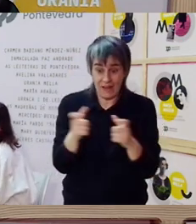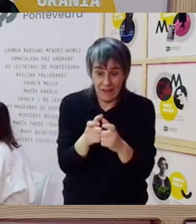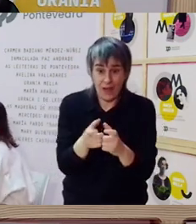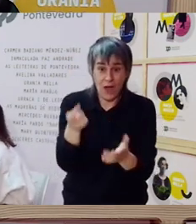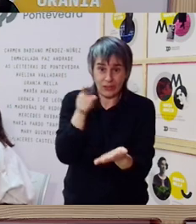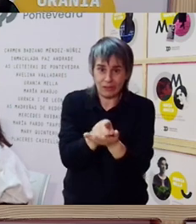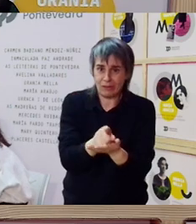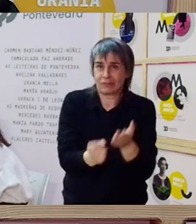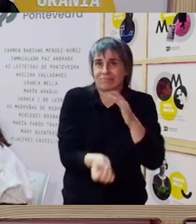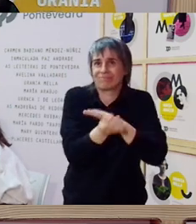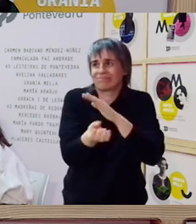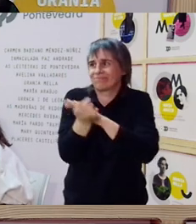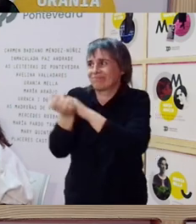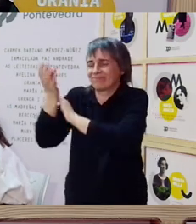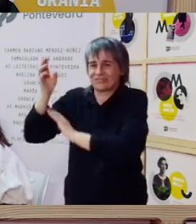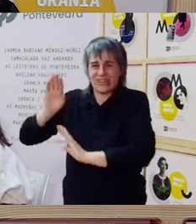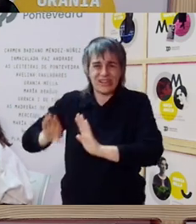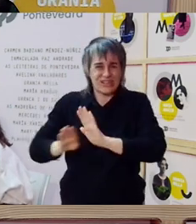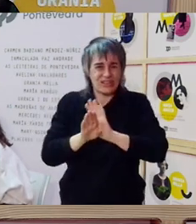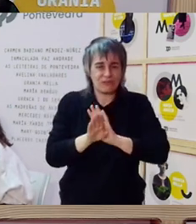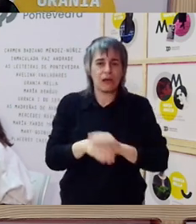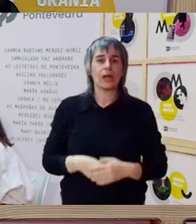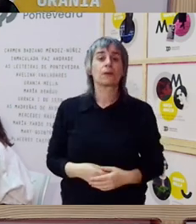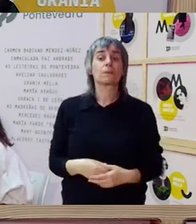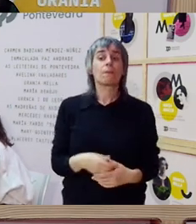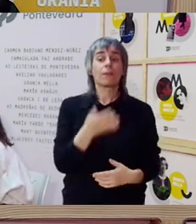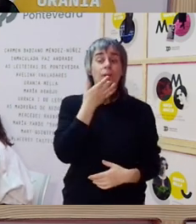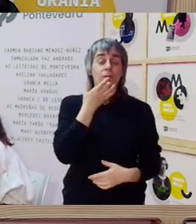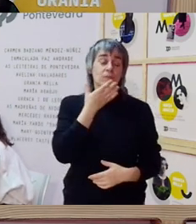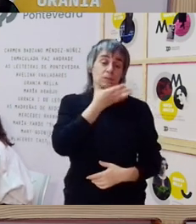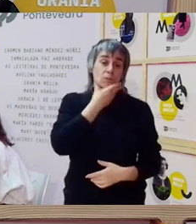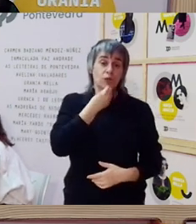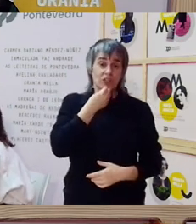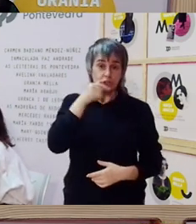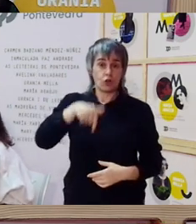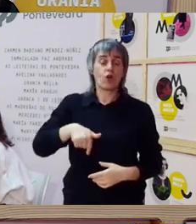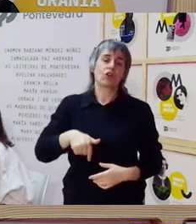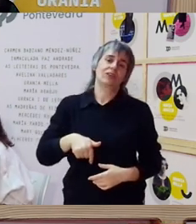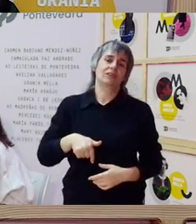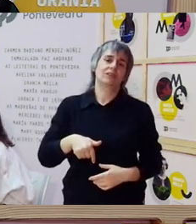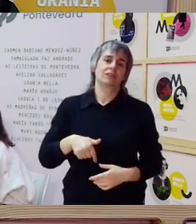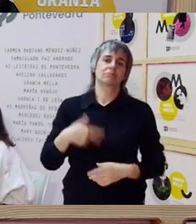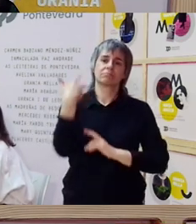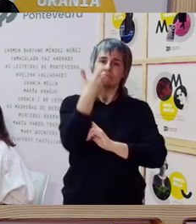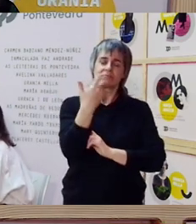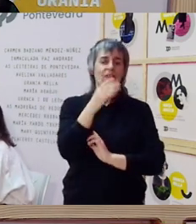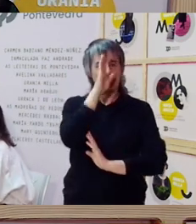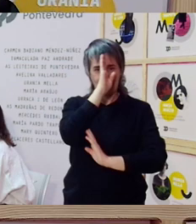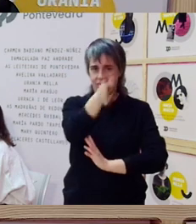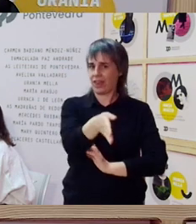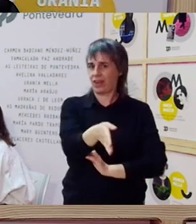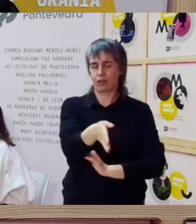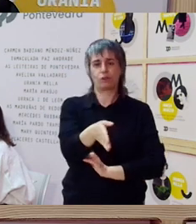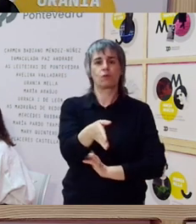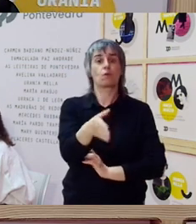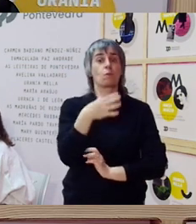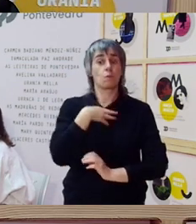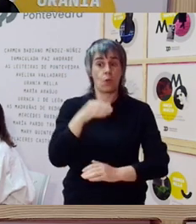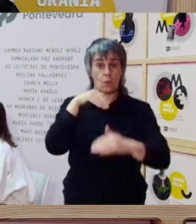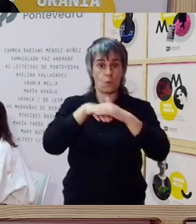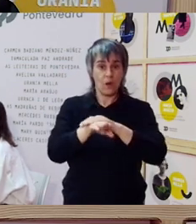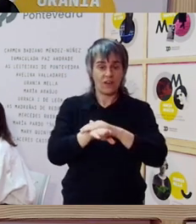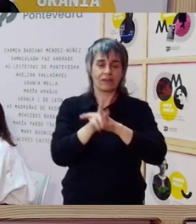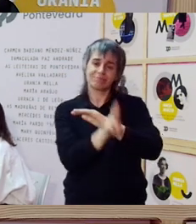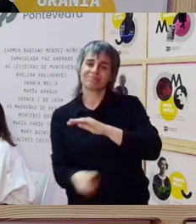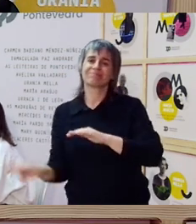é que esta sesión, bueno, estamos retransmitindo a... agora mesmo en streaming, e queda gravada, e vades a poder recuperala,